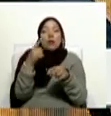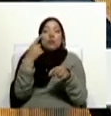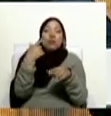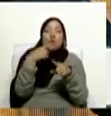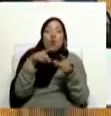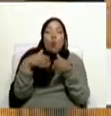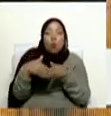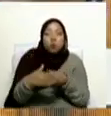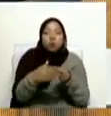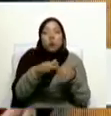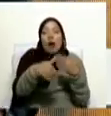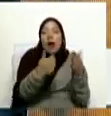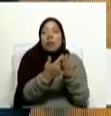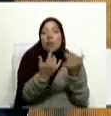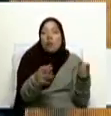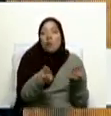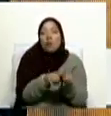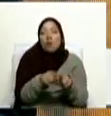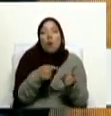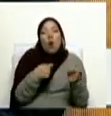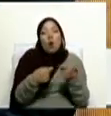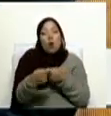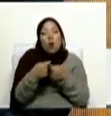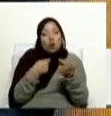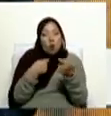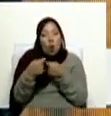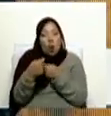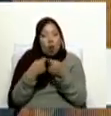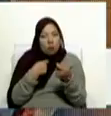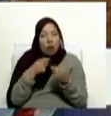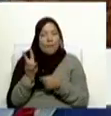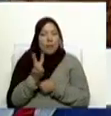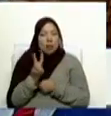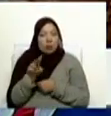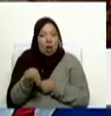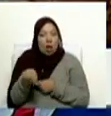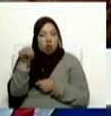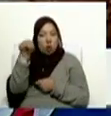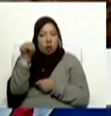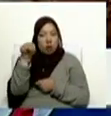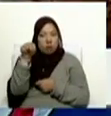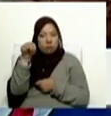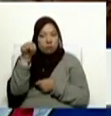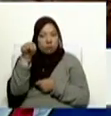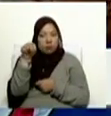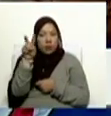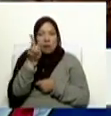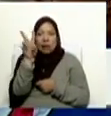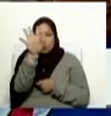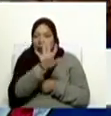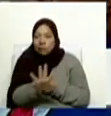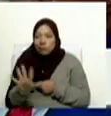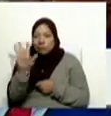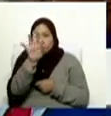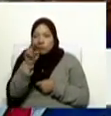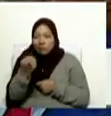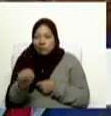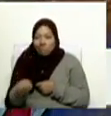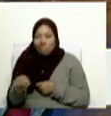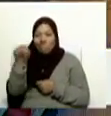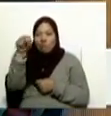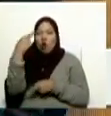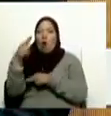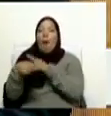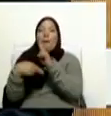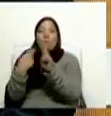tropas y finalmente volver a controlar el eje costero norte de Venezuela el asalto o golpe de armas como